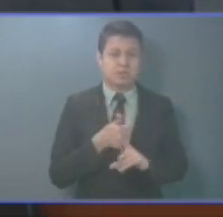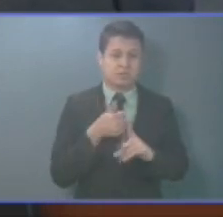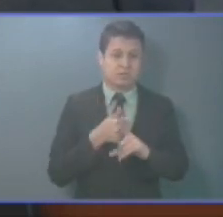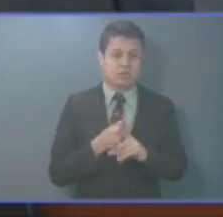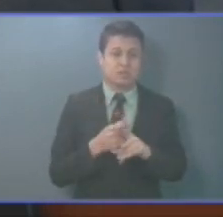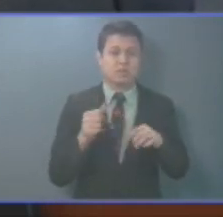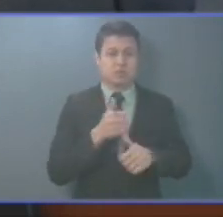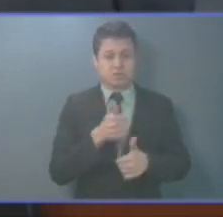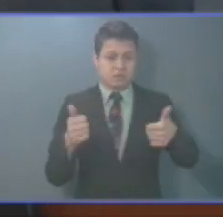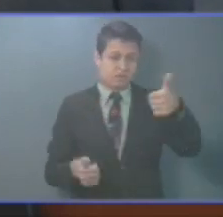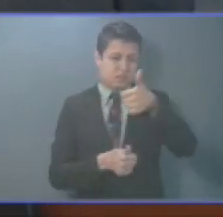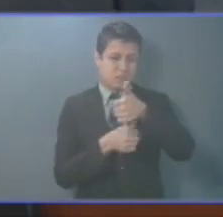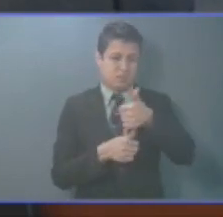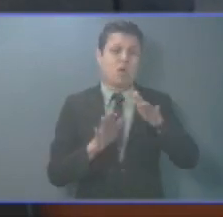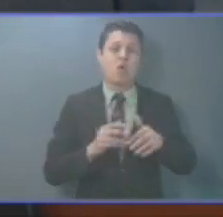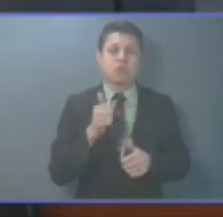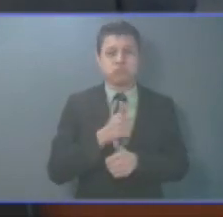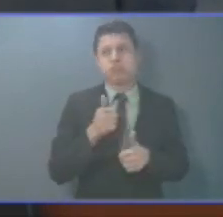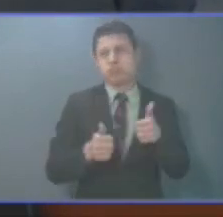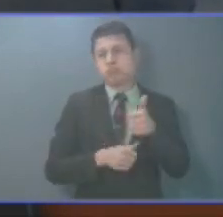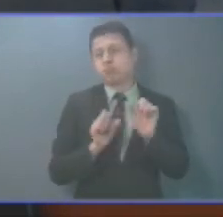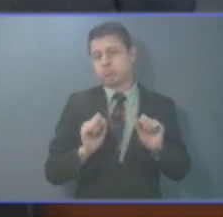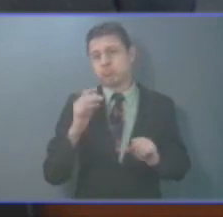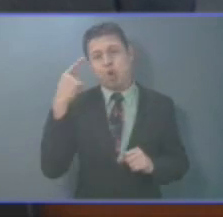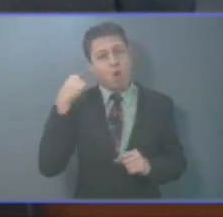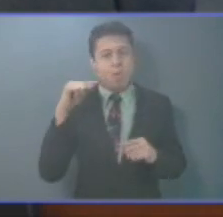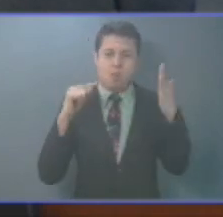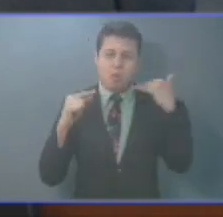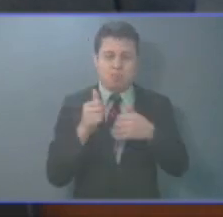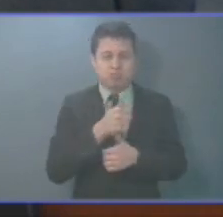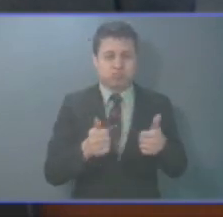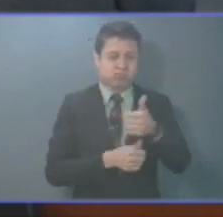correspondientes viceministros o viceministras, quienes